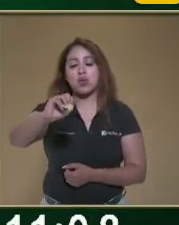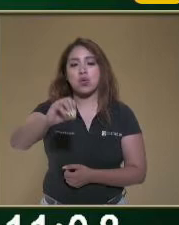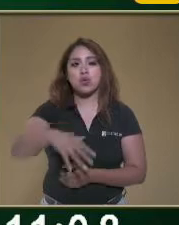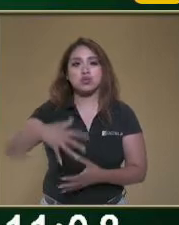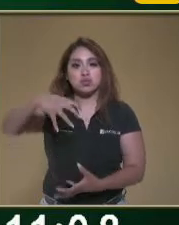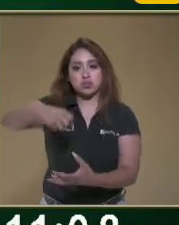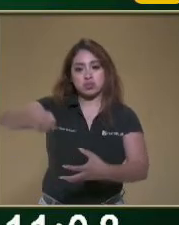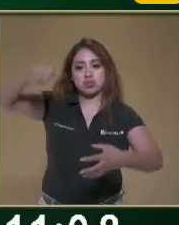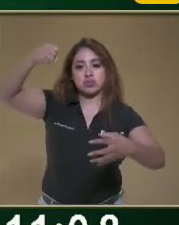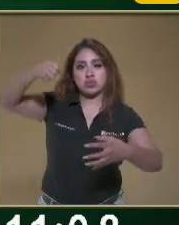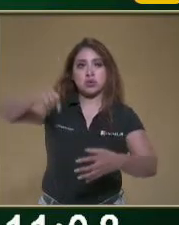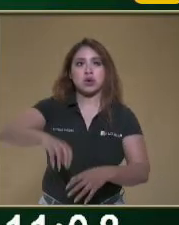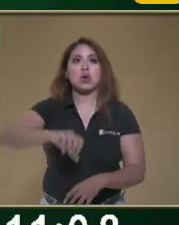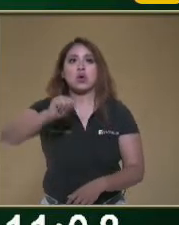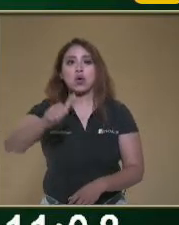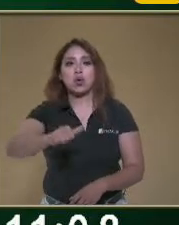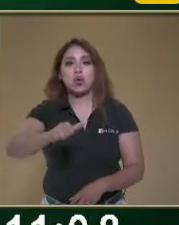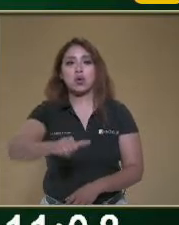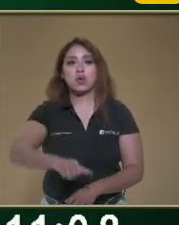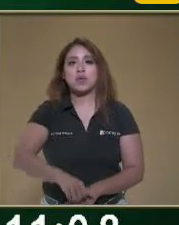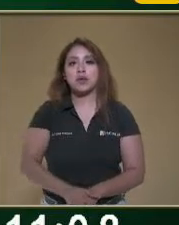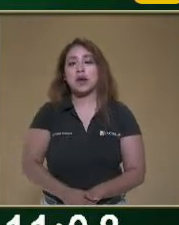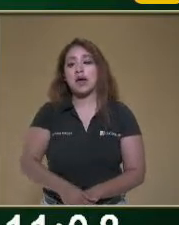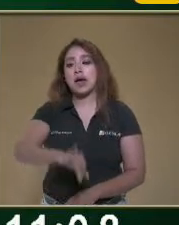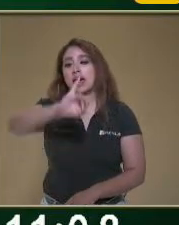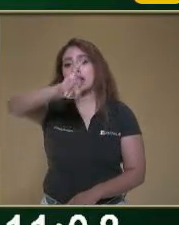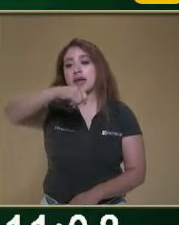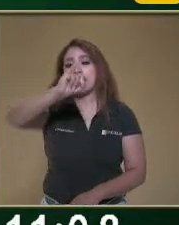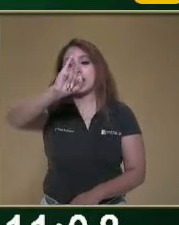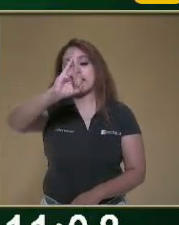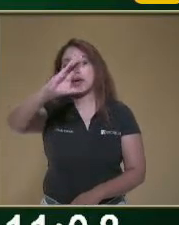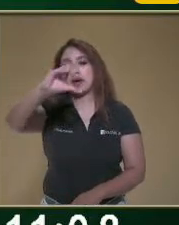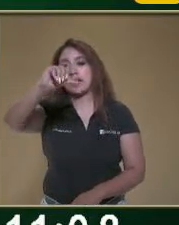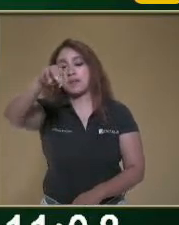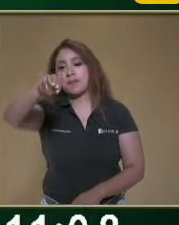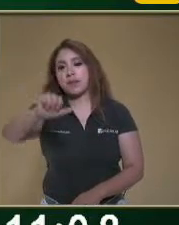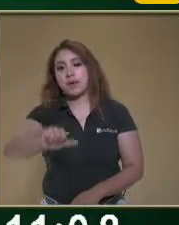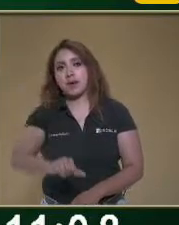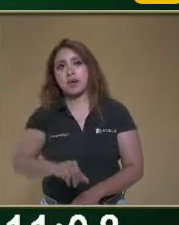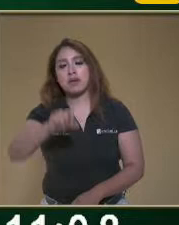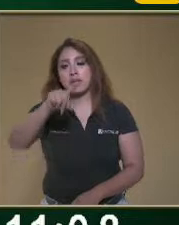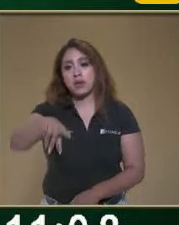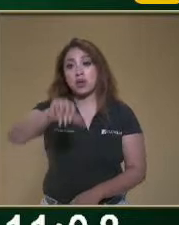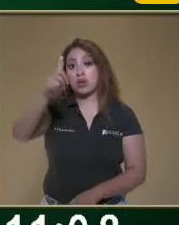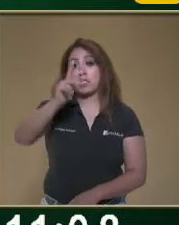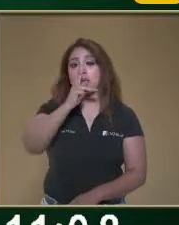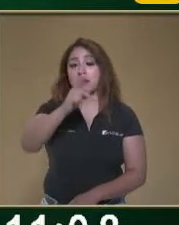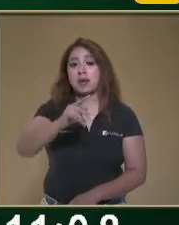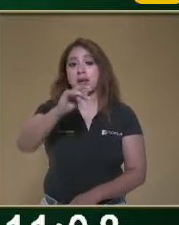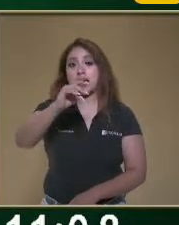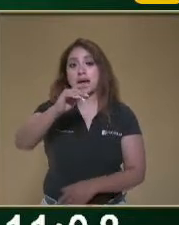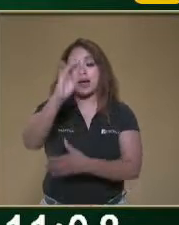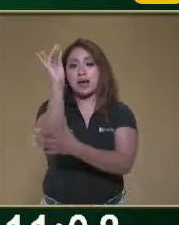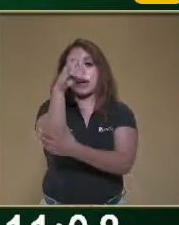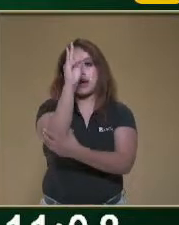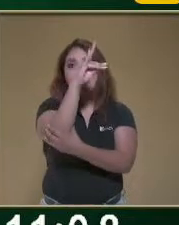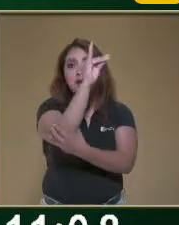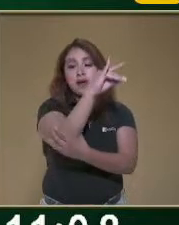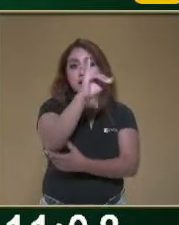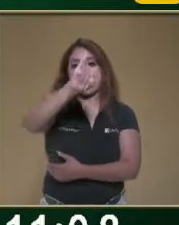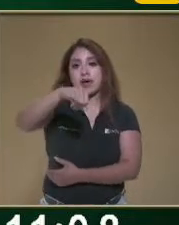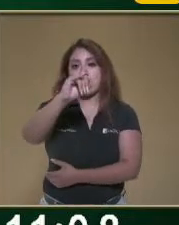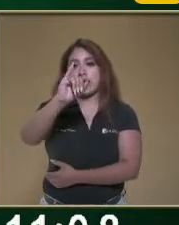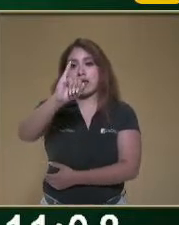Así es, jícama. Otra palabra es jirafa. ¿Y cuál está primero aquí? La primera es la J, que corresponde al nombre